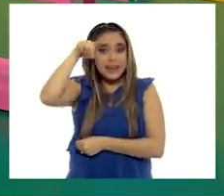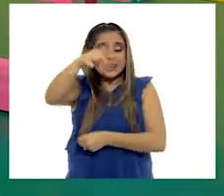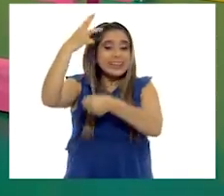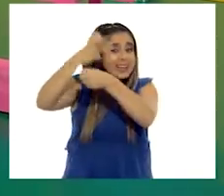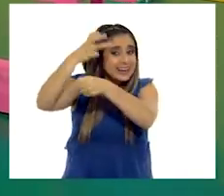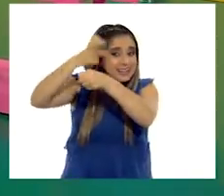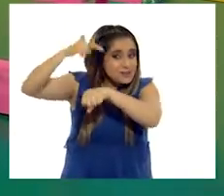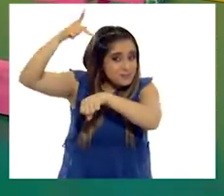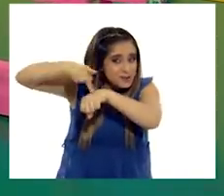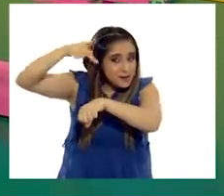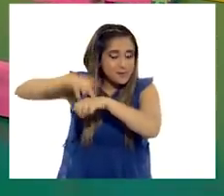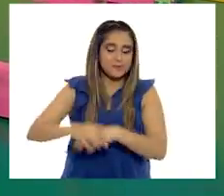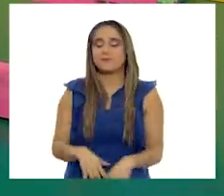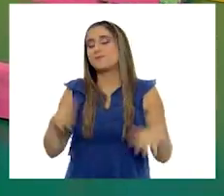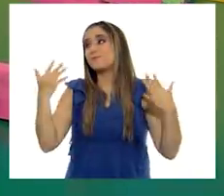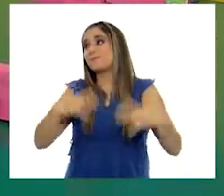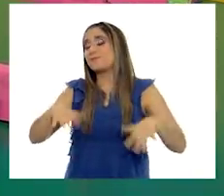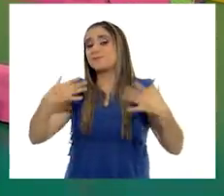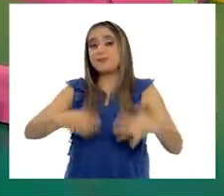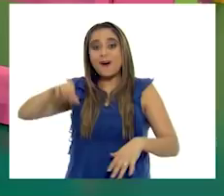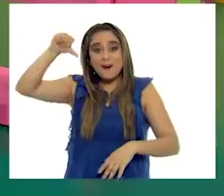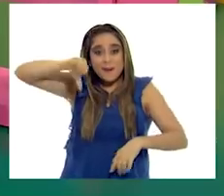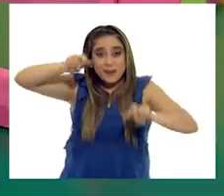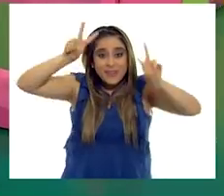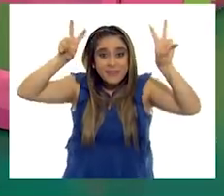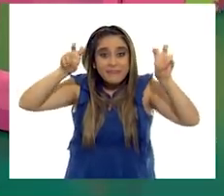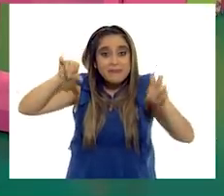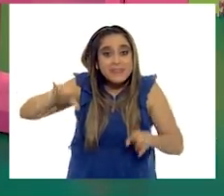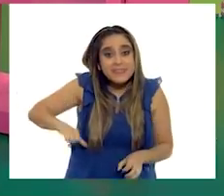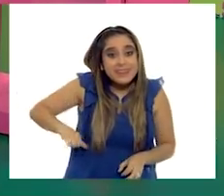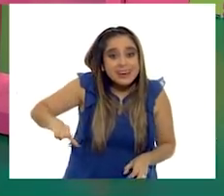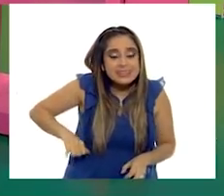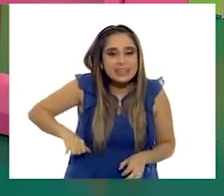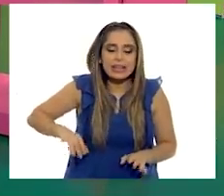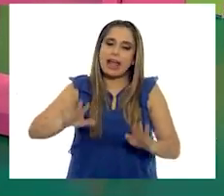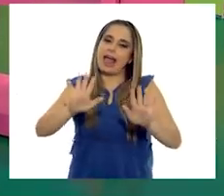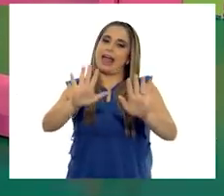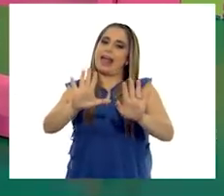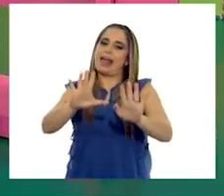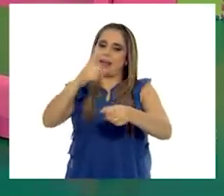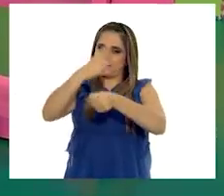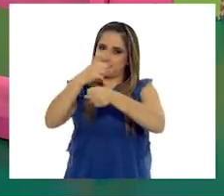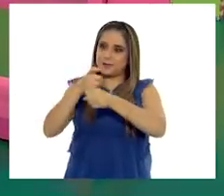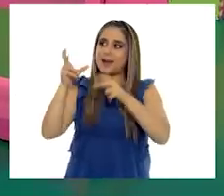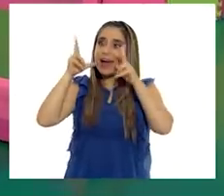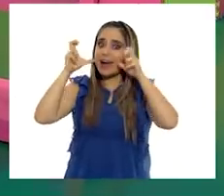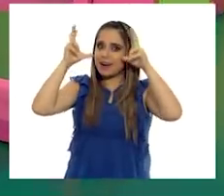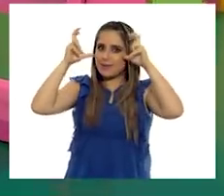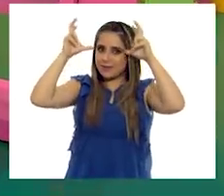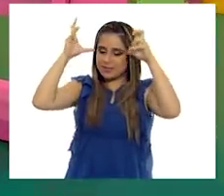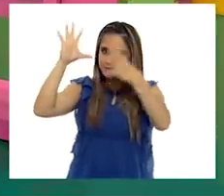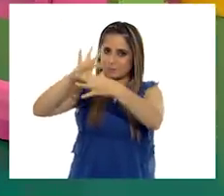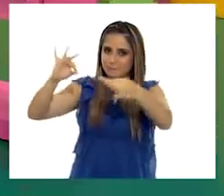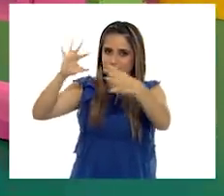tenemos un tema interesantísimo. Pero antes, vamos con Ajolisto, que nos va a dar una gran recomendación. ¡Vamos